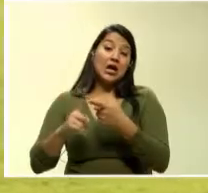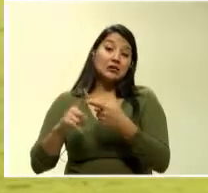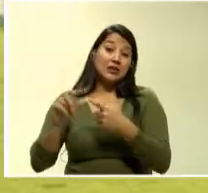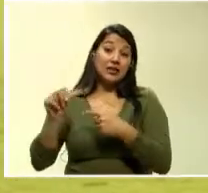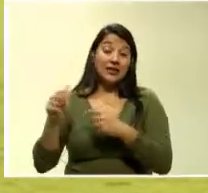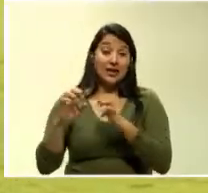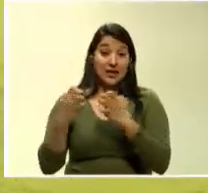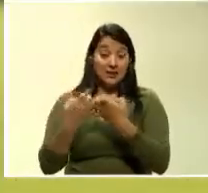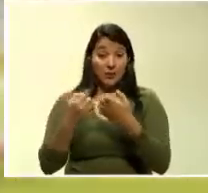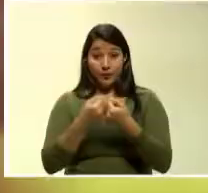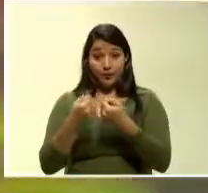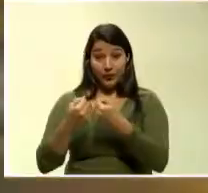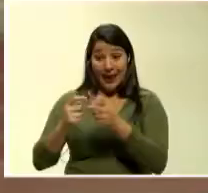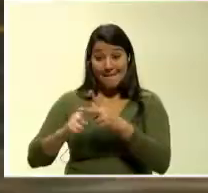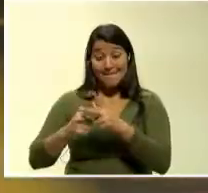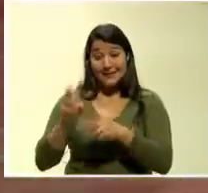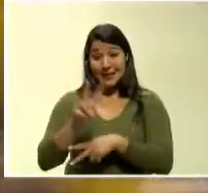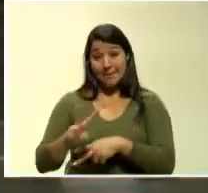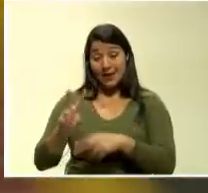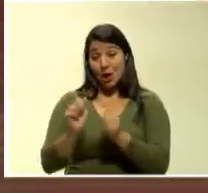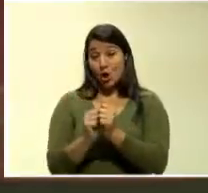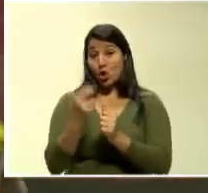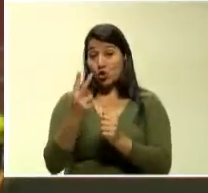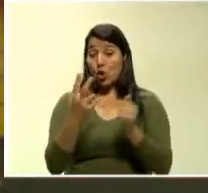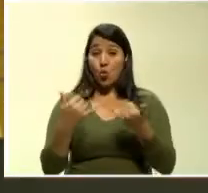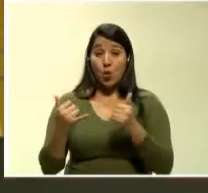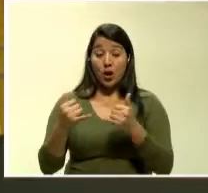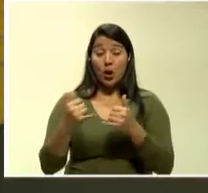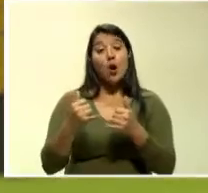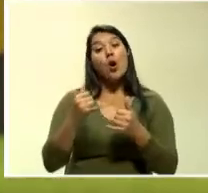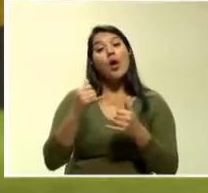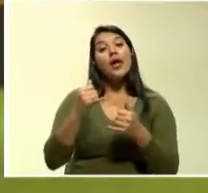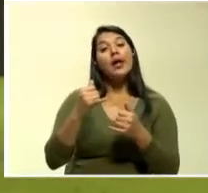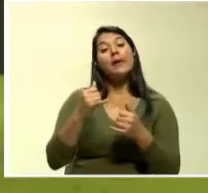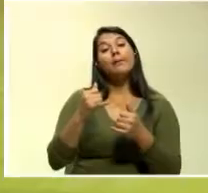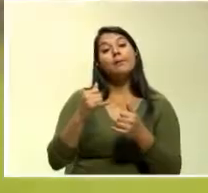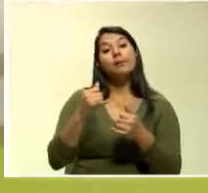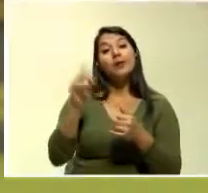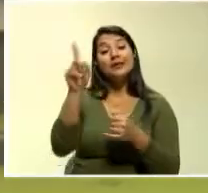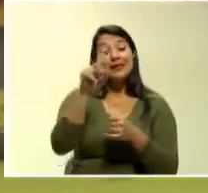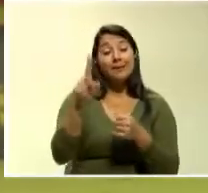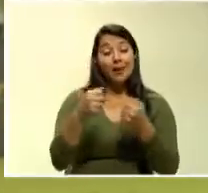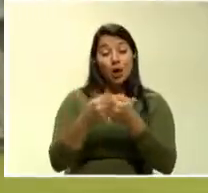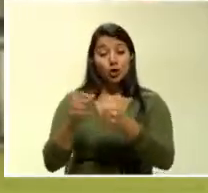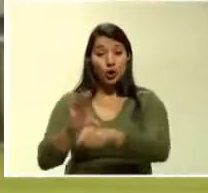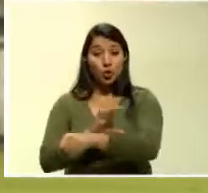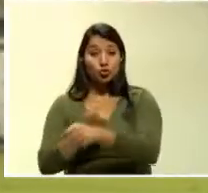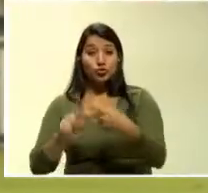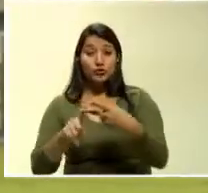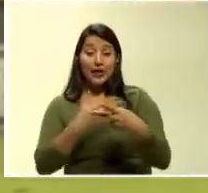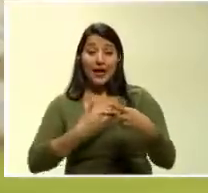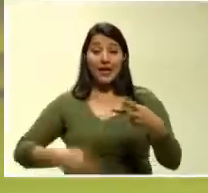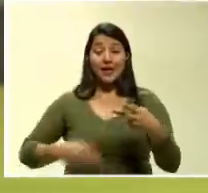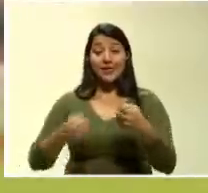El torneo arrancaría este viernes con 2 partidos entre Moradas y Coronadeñas y entre Florenses y Hechiceras.